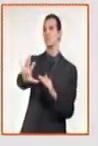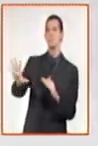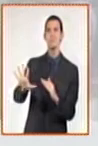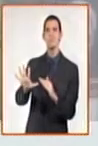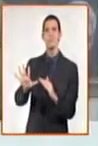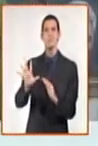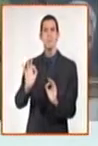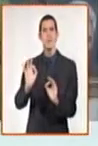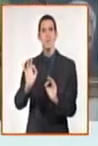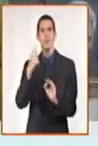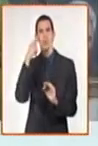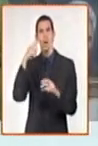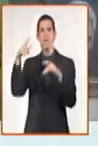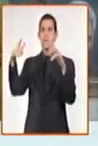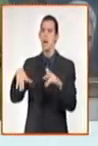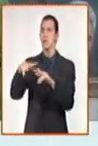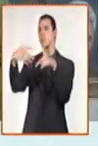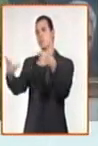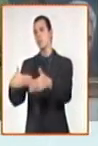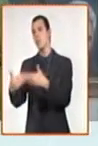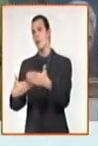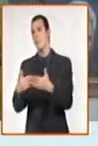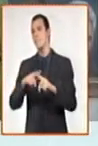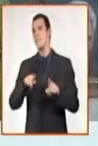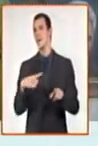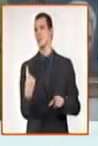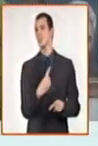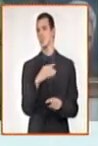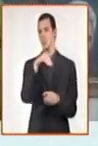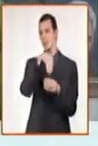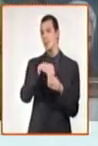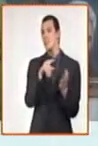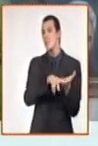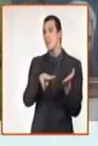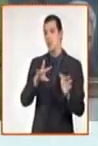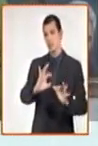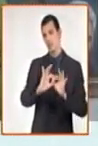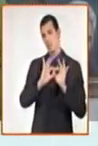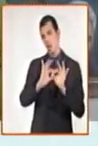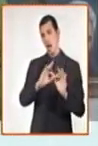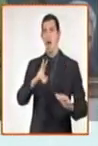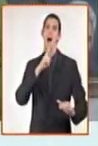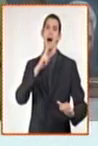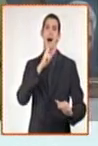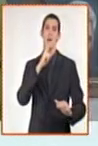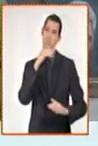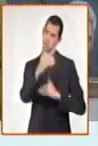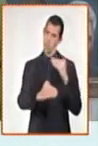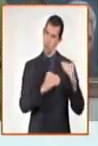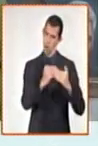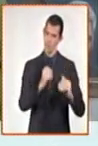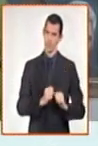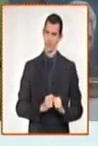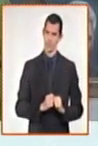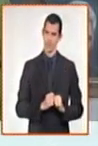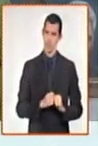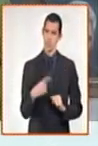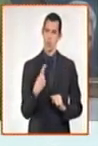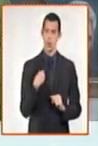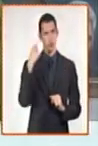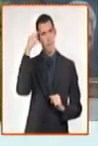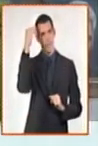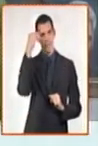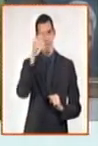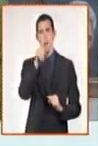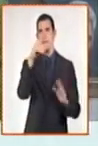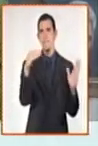o en los edificios, sino que también por la propia situación que hemos tenido con el agua, hemos tenido que se han estado destinando un número de tanques,